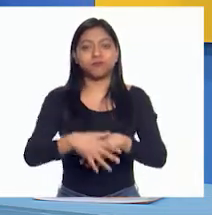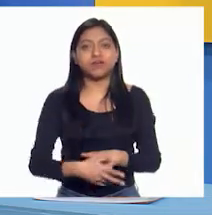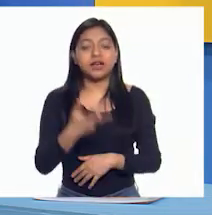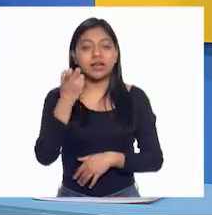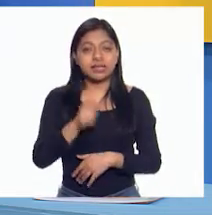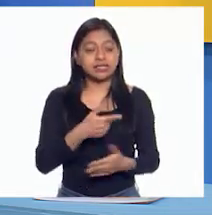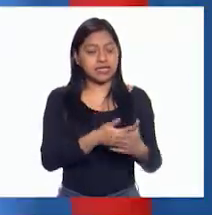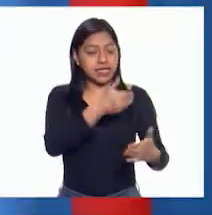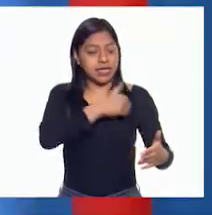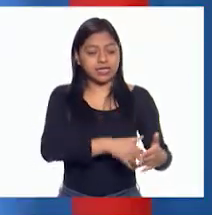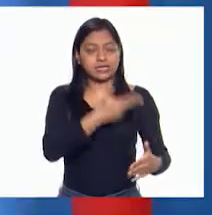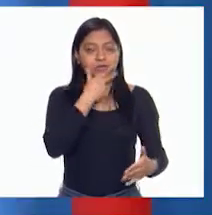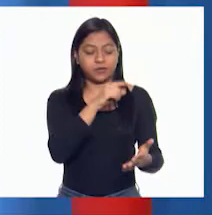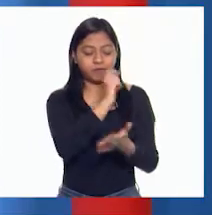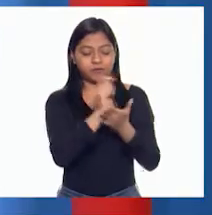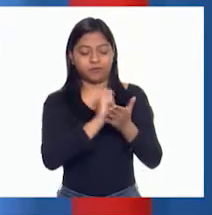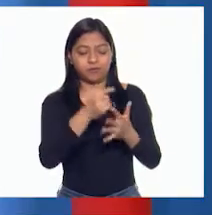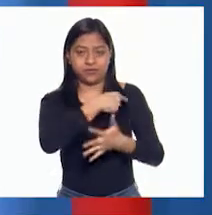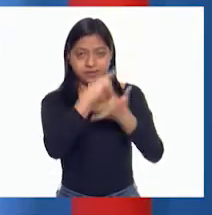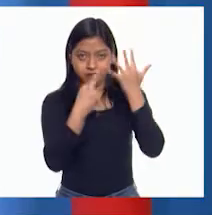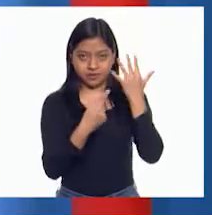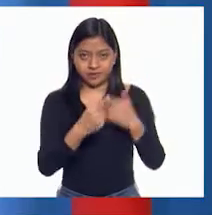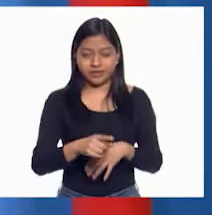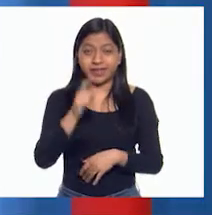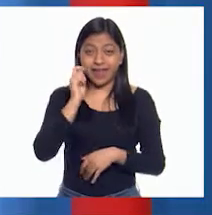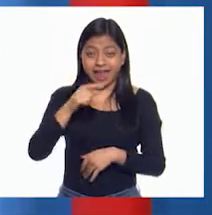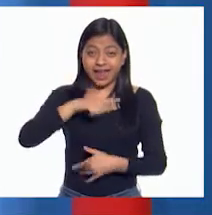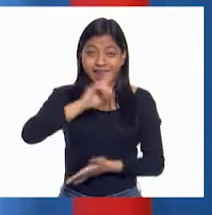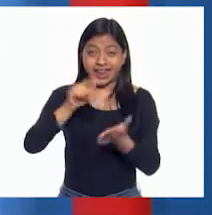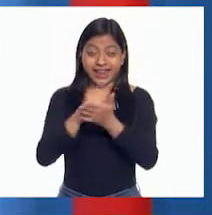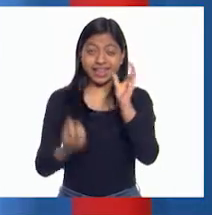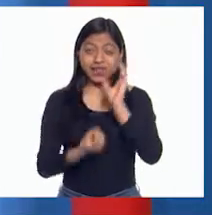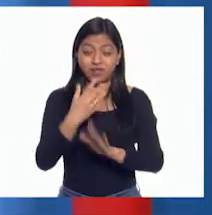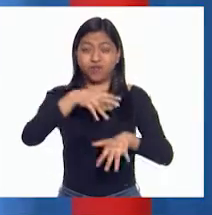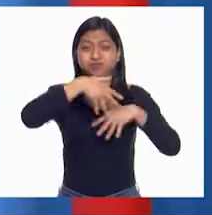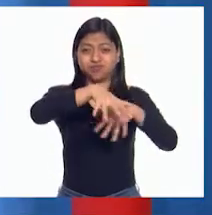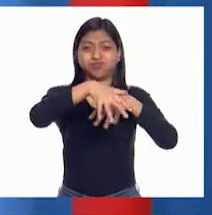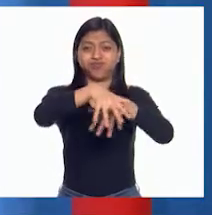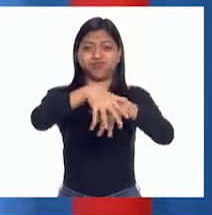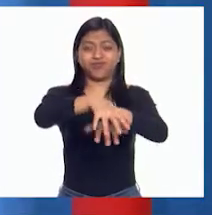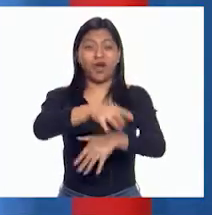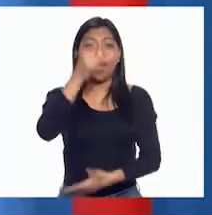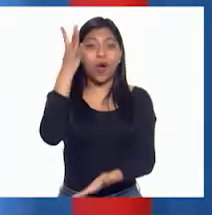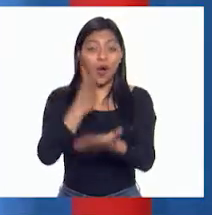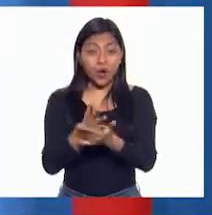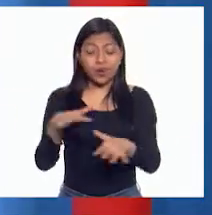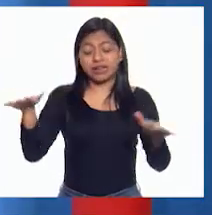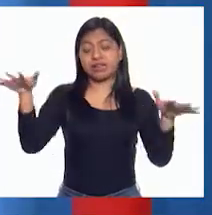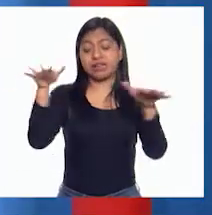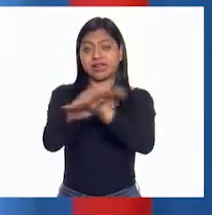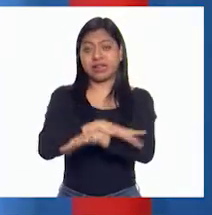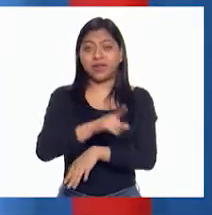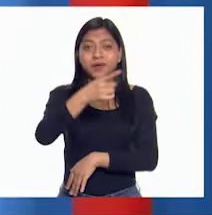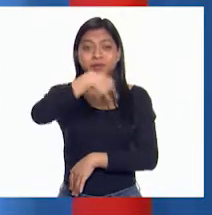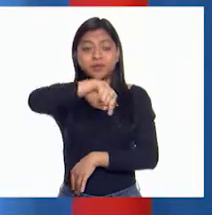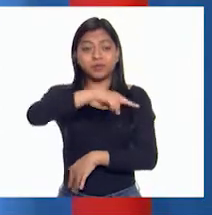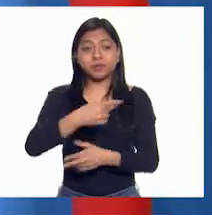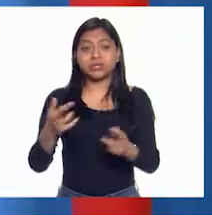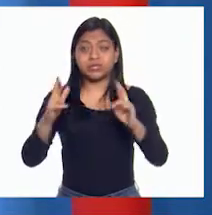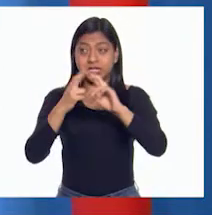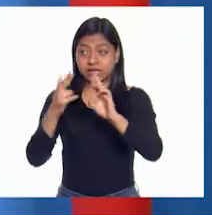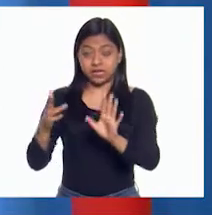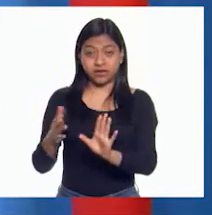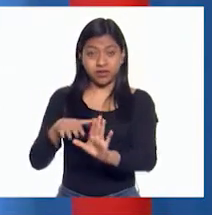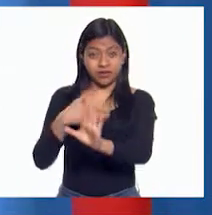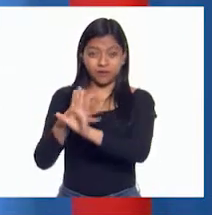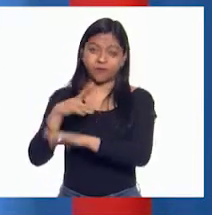tesis de Lutero. Lo significativo de la Reforma Protestante es que no solo trajo cambios importantes al interior de la Iglesia,